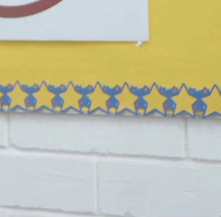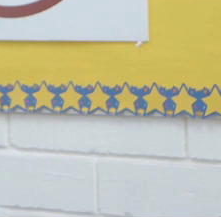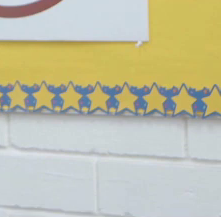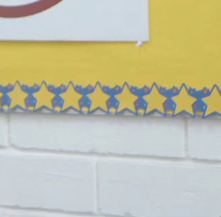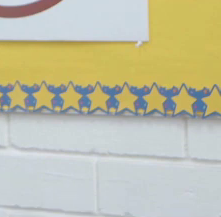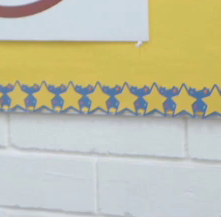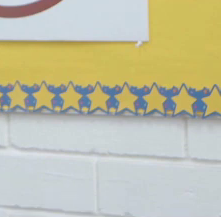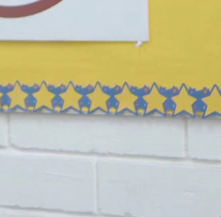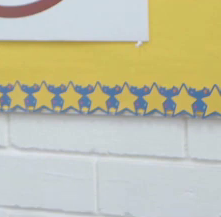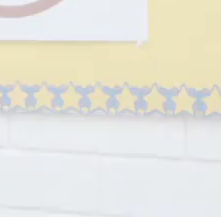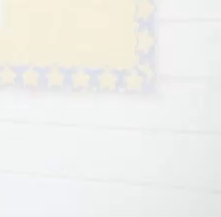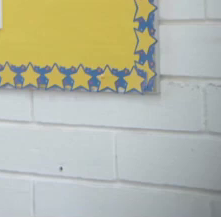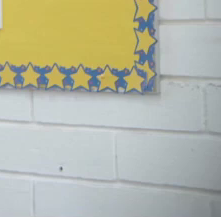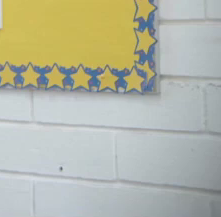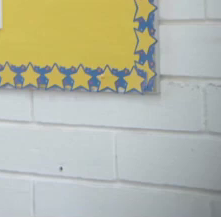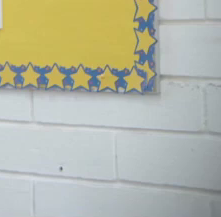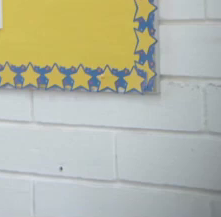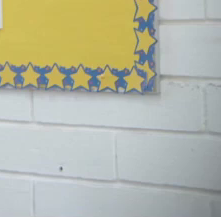he esforzado.